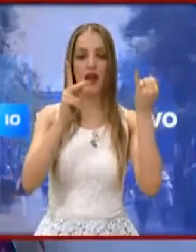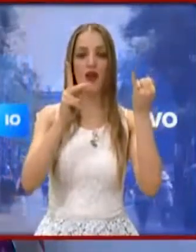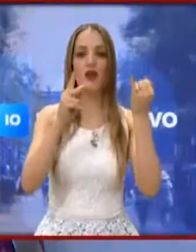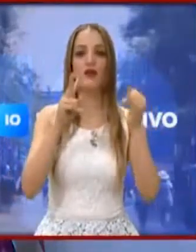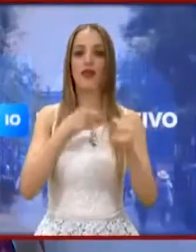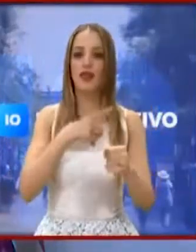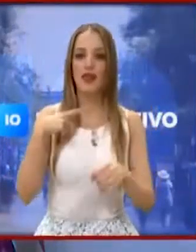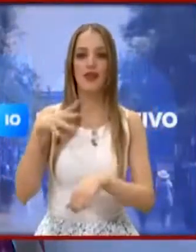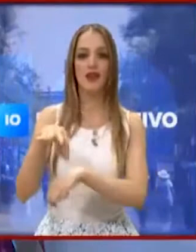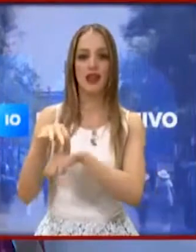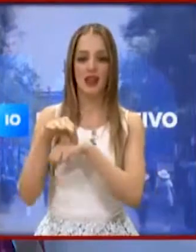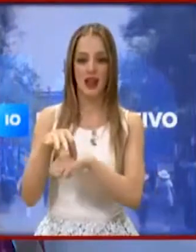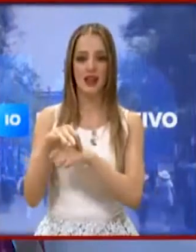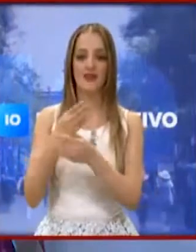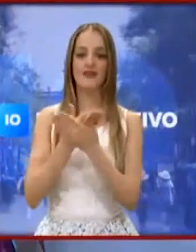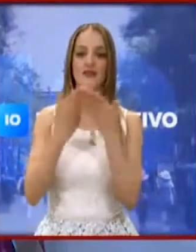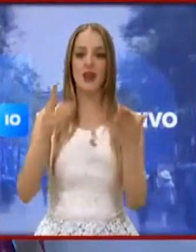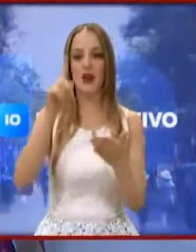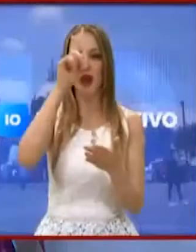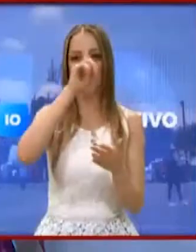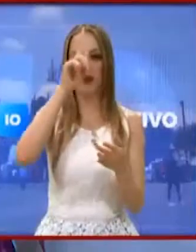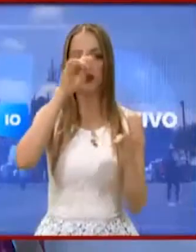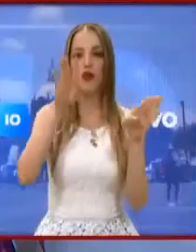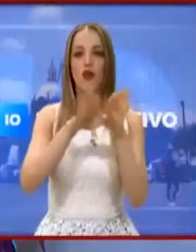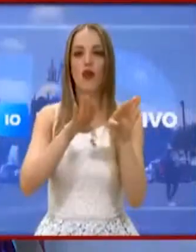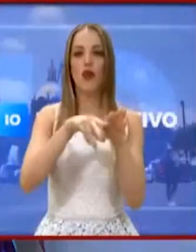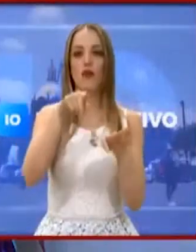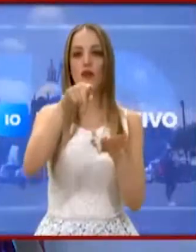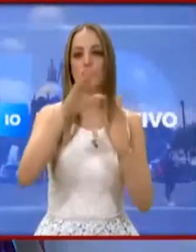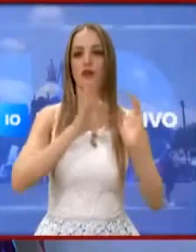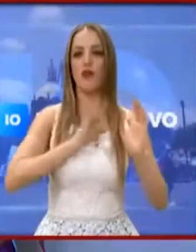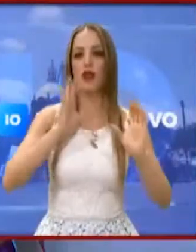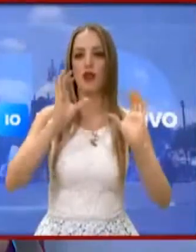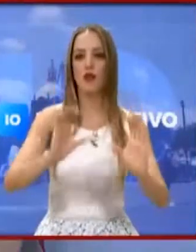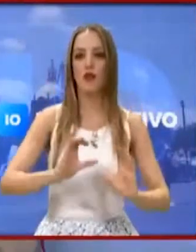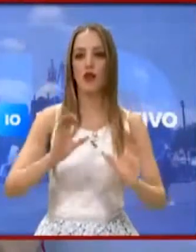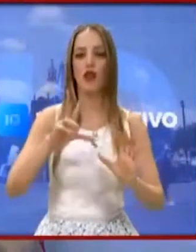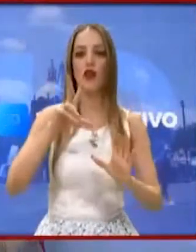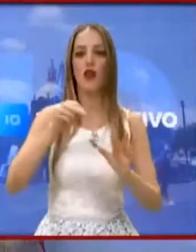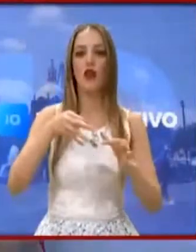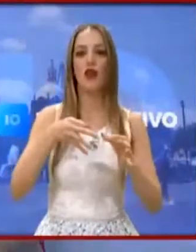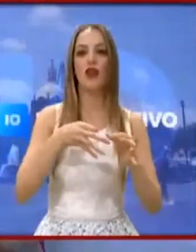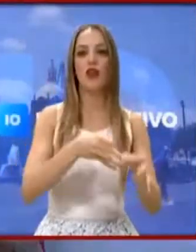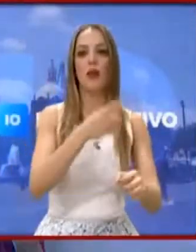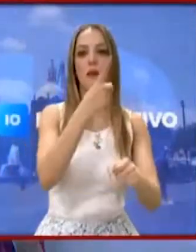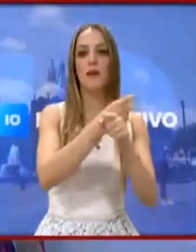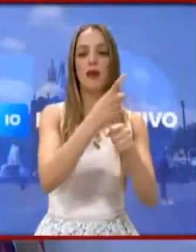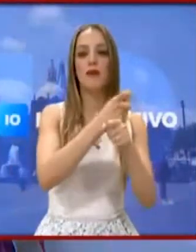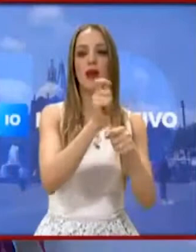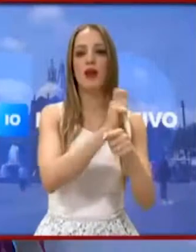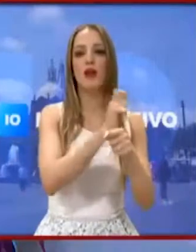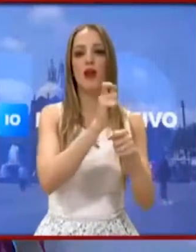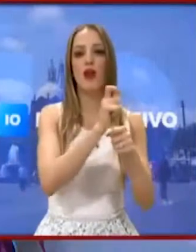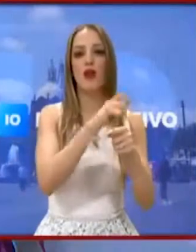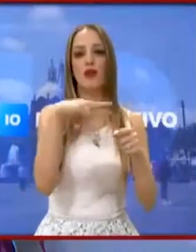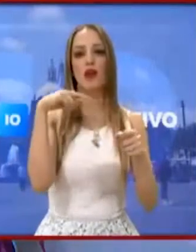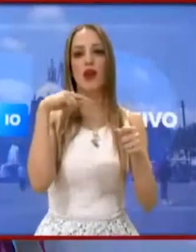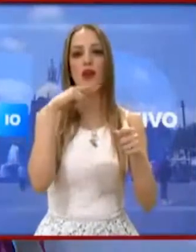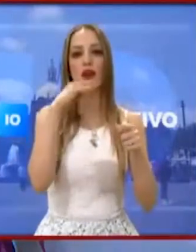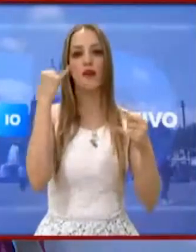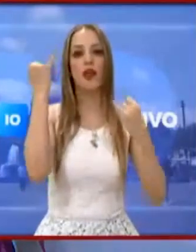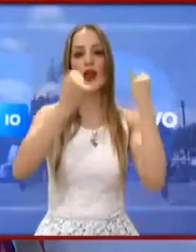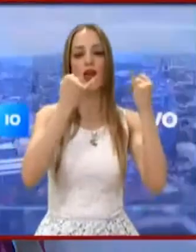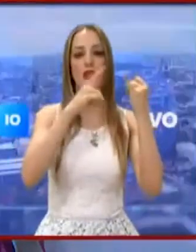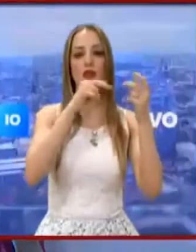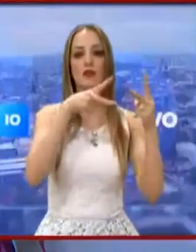voy a dar 4 tips para que tengas mucho cuidado y no caigas a la primera o no seas fácilmente enamoradizo de